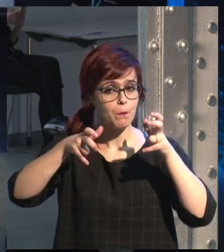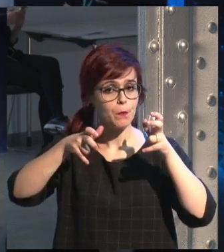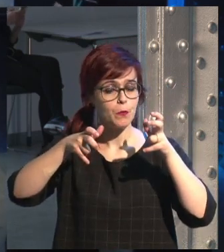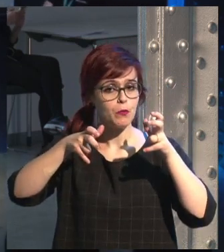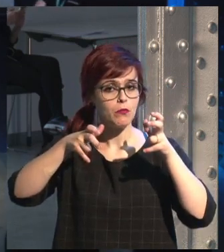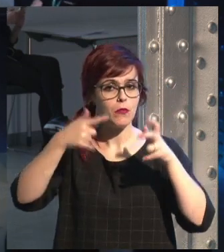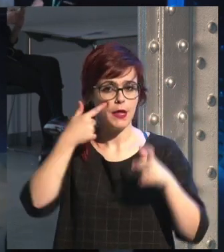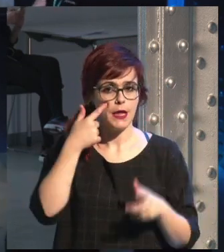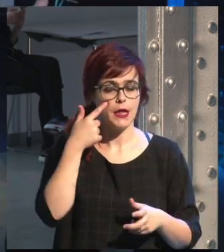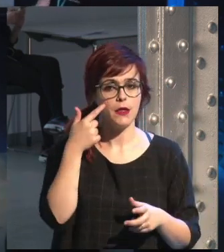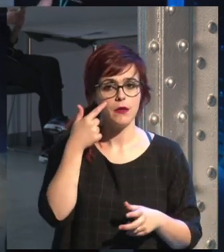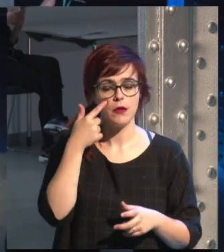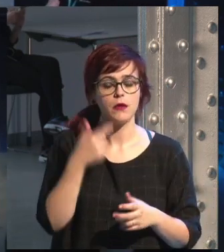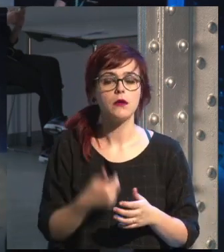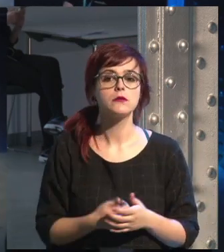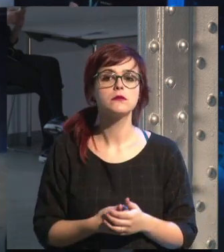A ver,